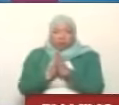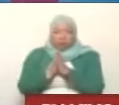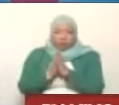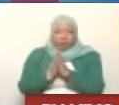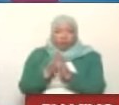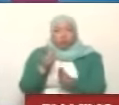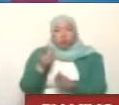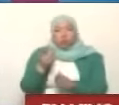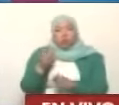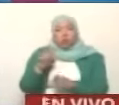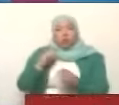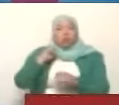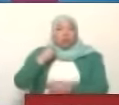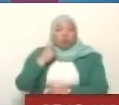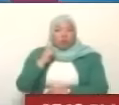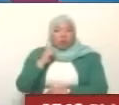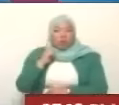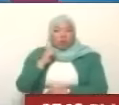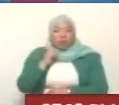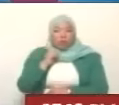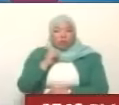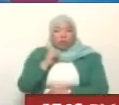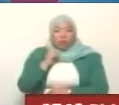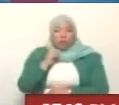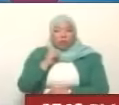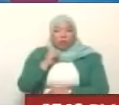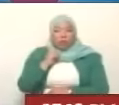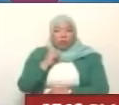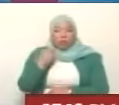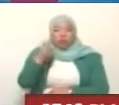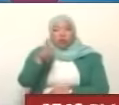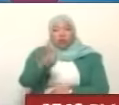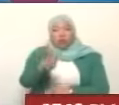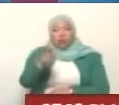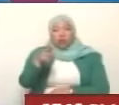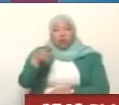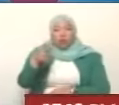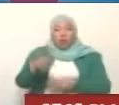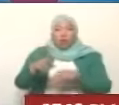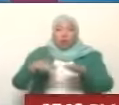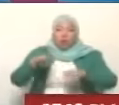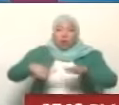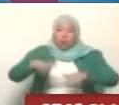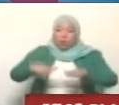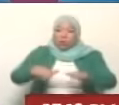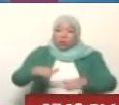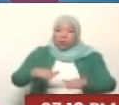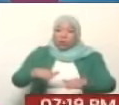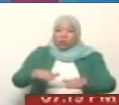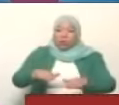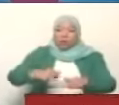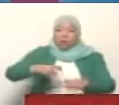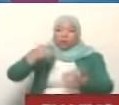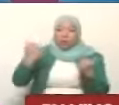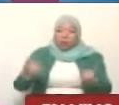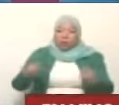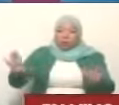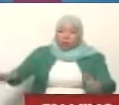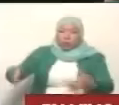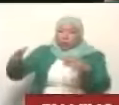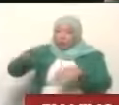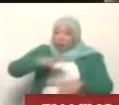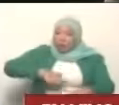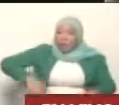un viejo centro comercial que quedaba en Dos Caminos, que lo tumbaron y construyeron el centro comercial que hay ahora, con una